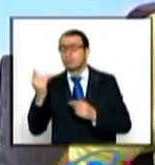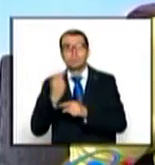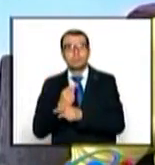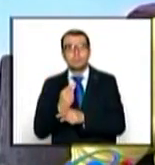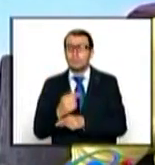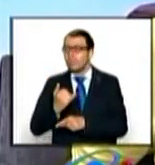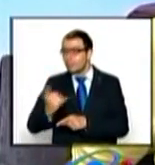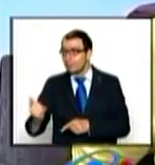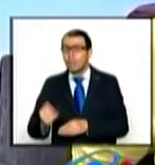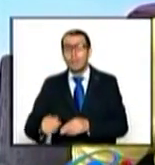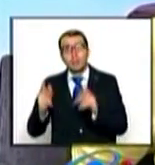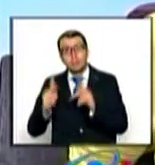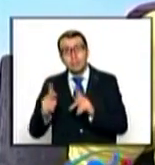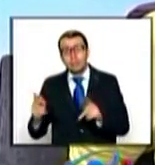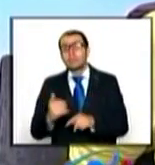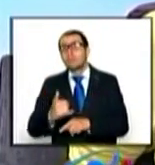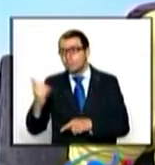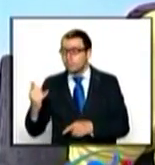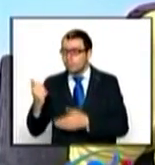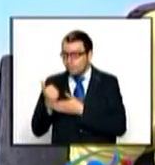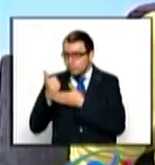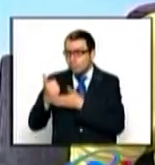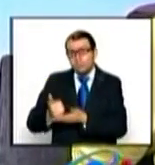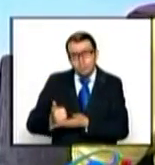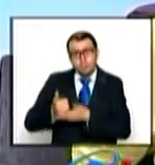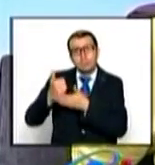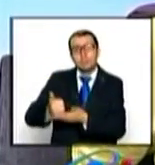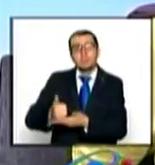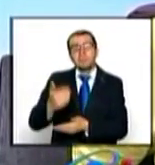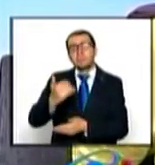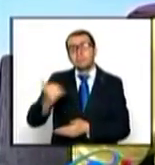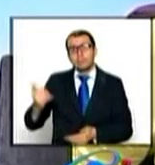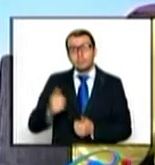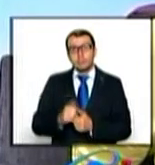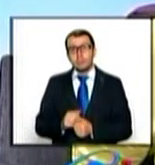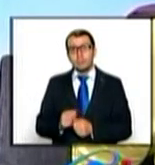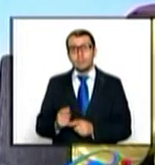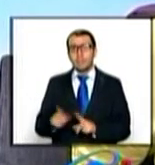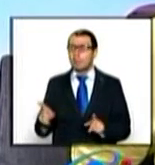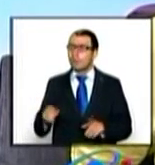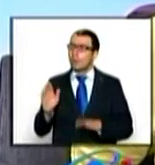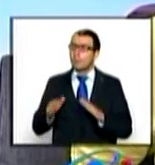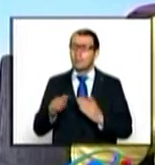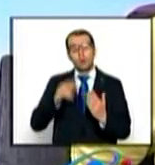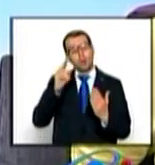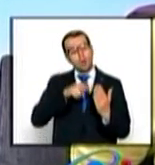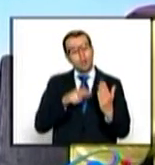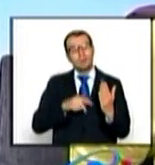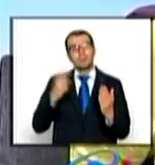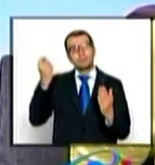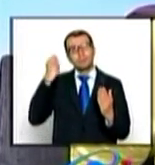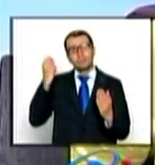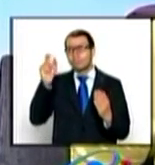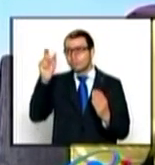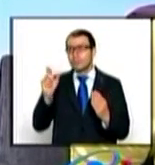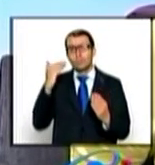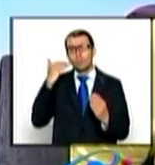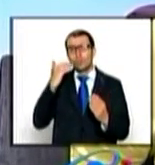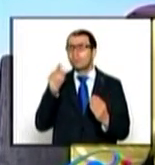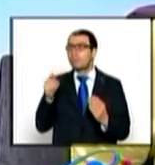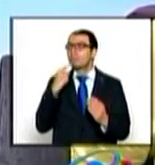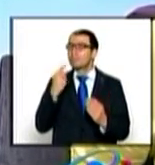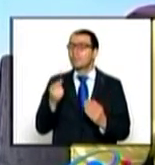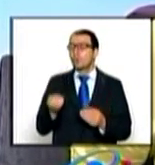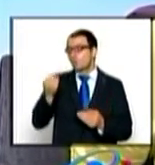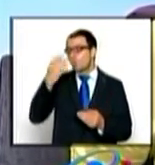personas ayudas, suplementos, pero uno se pone a leer. En estos días una señora me decía que estaba tomando Sao